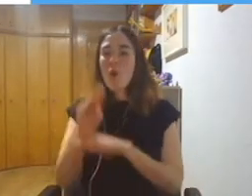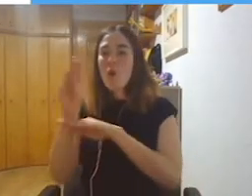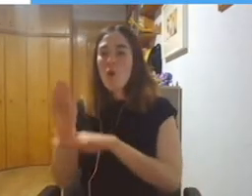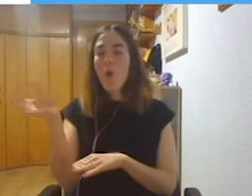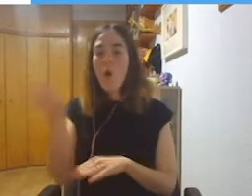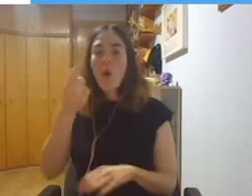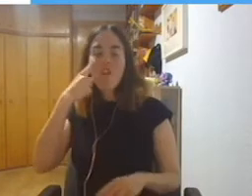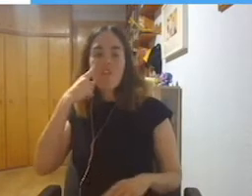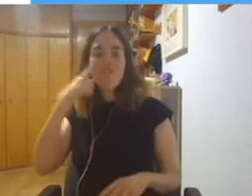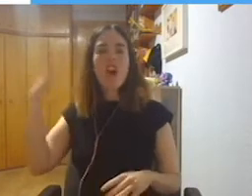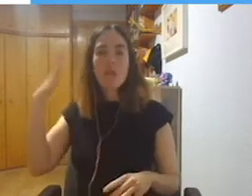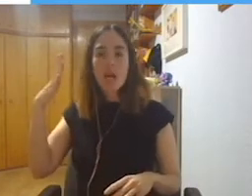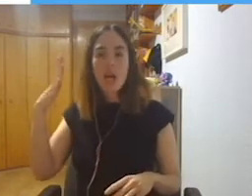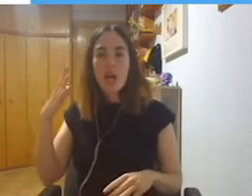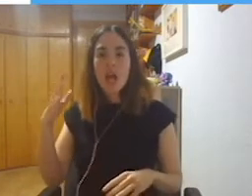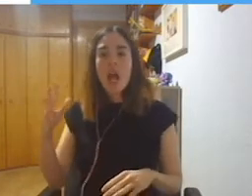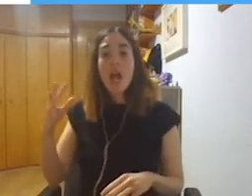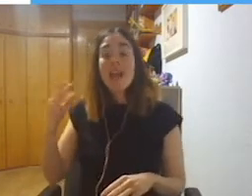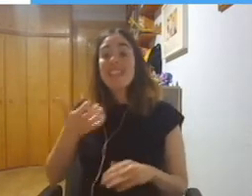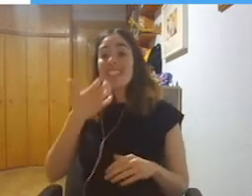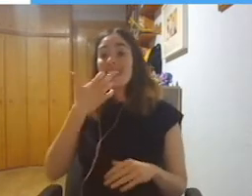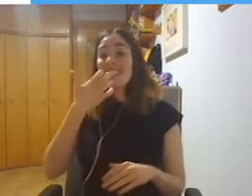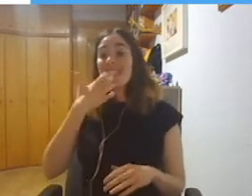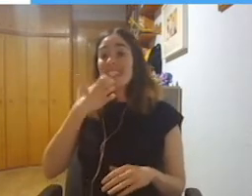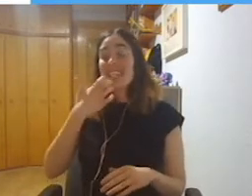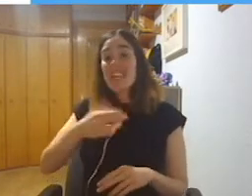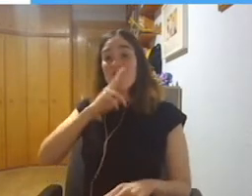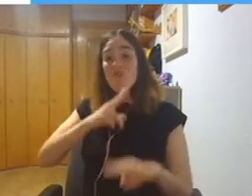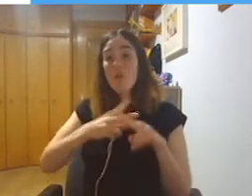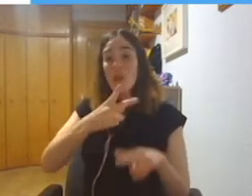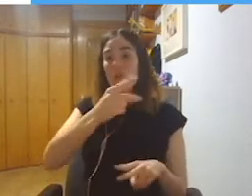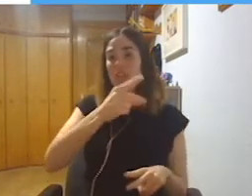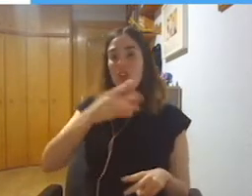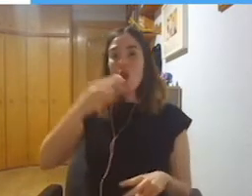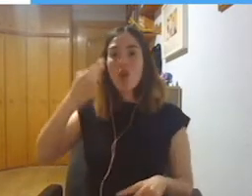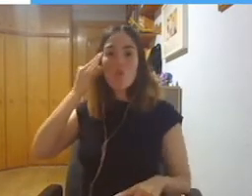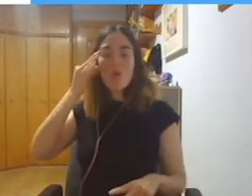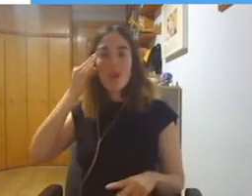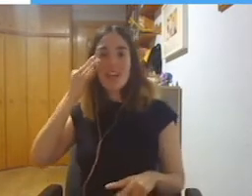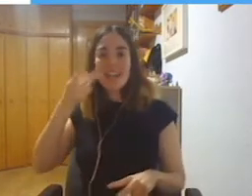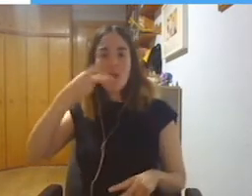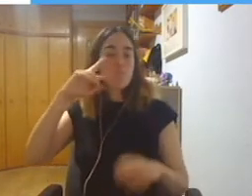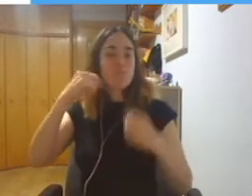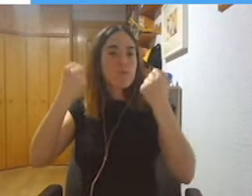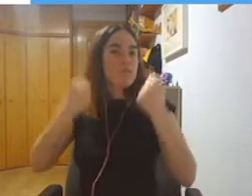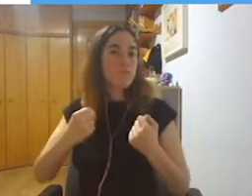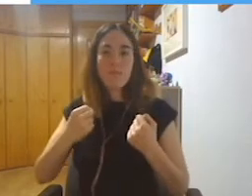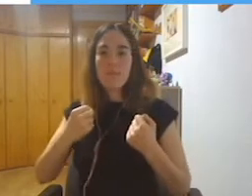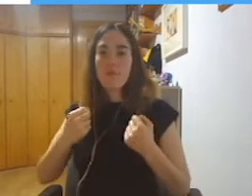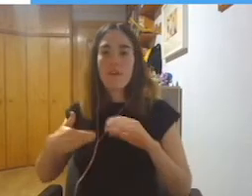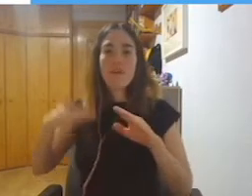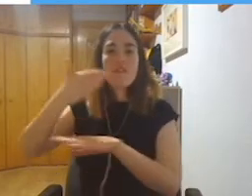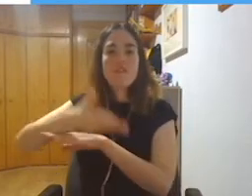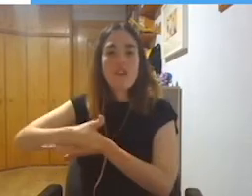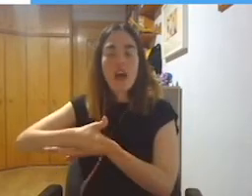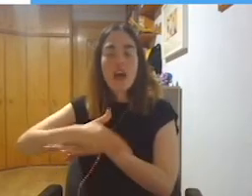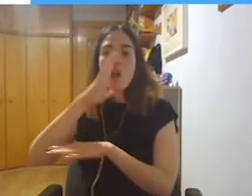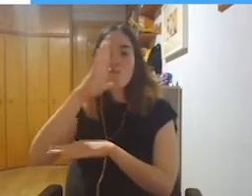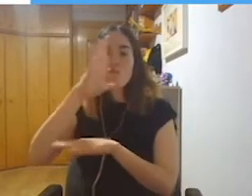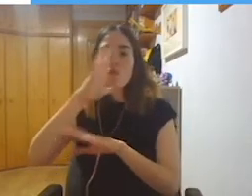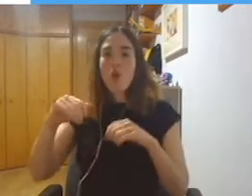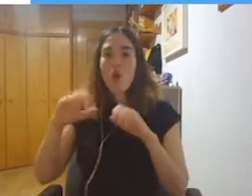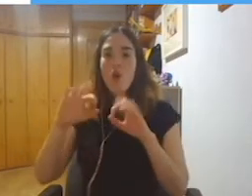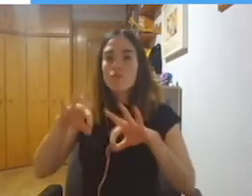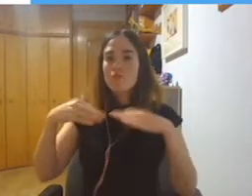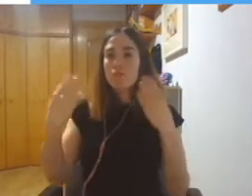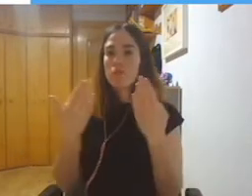o a la fama, es decir, las mujeres con nombre y apellidos que salen muchas veces no son expertas que van a programas de tertulia,